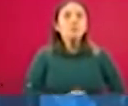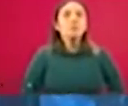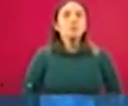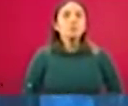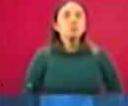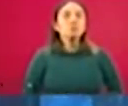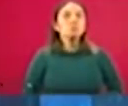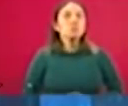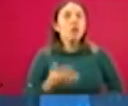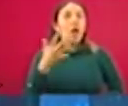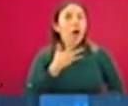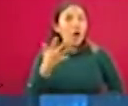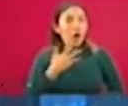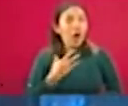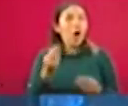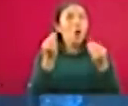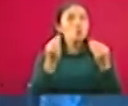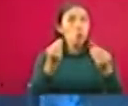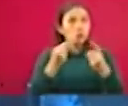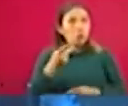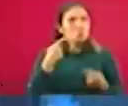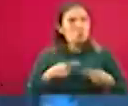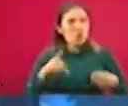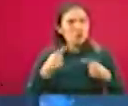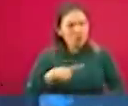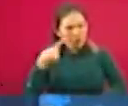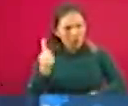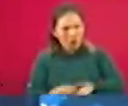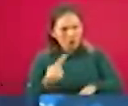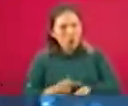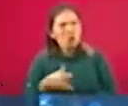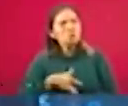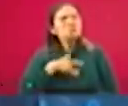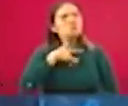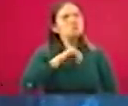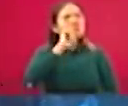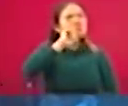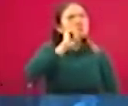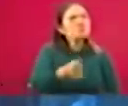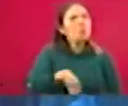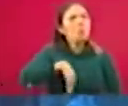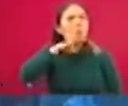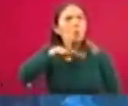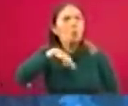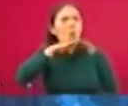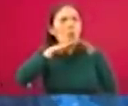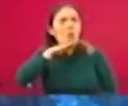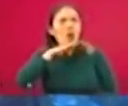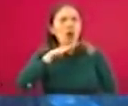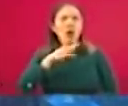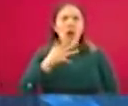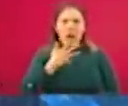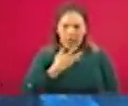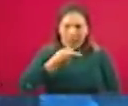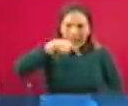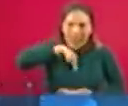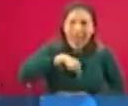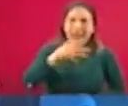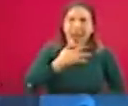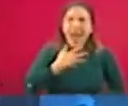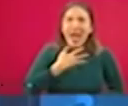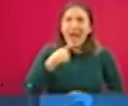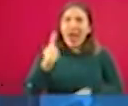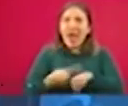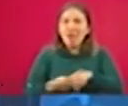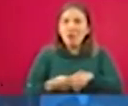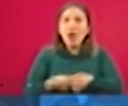están familiarizadas con el proceso técnico de la vigilancia... que somos todos. Que exactamente, y lo cual me parece enteramente respetable, debe